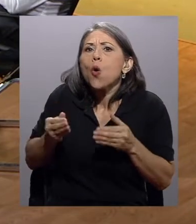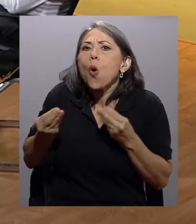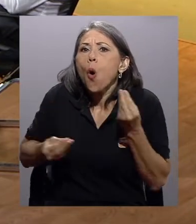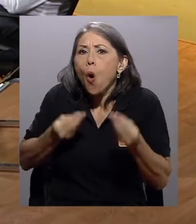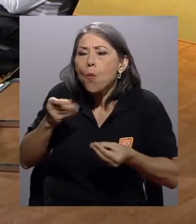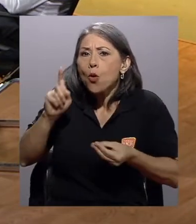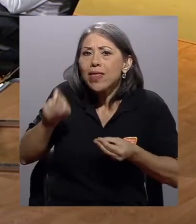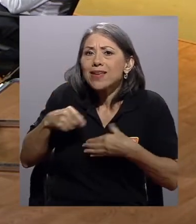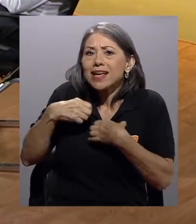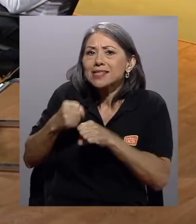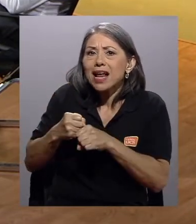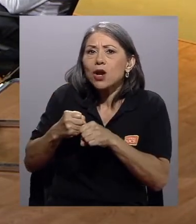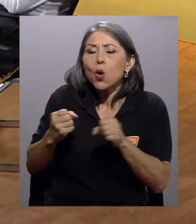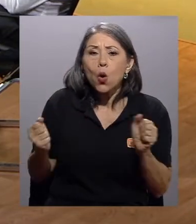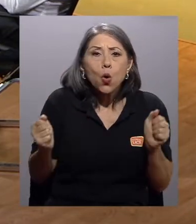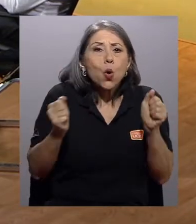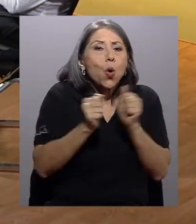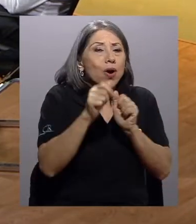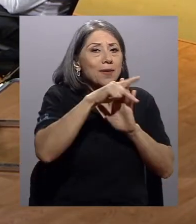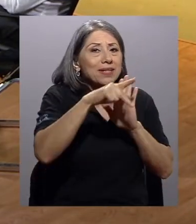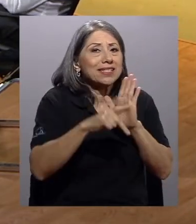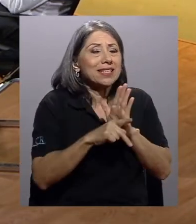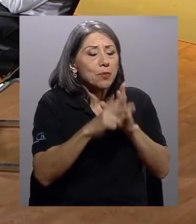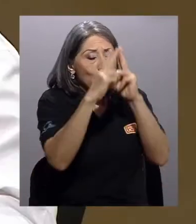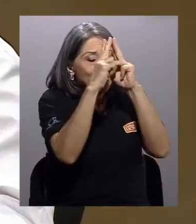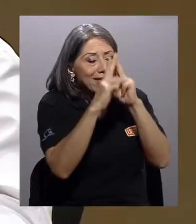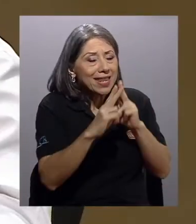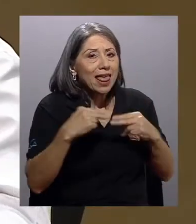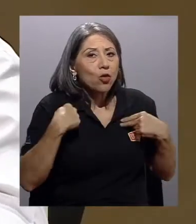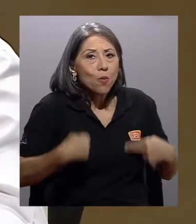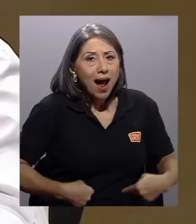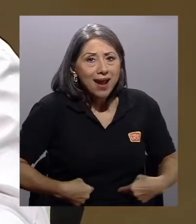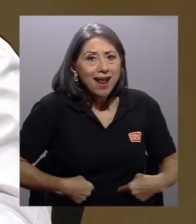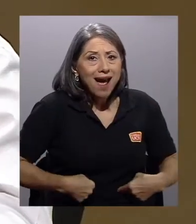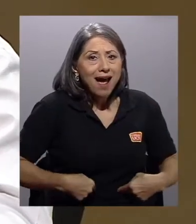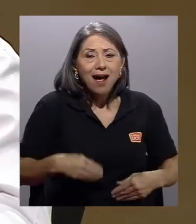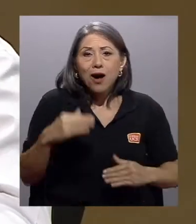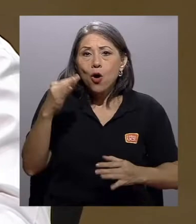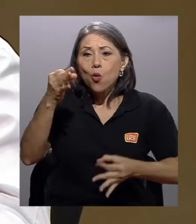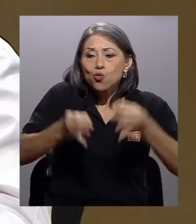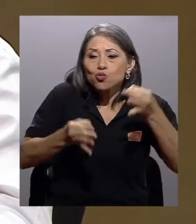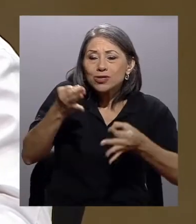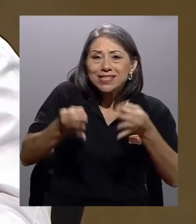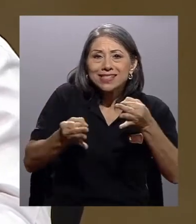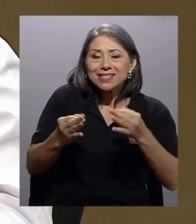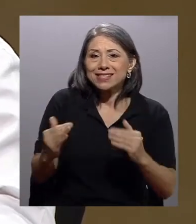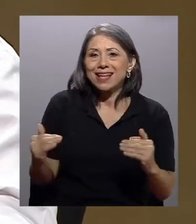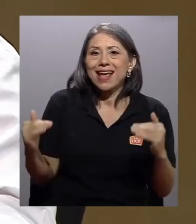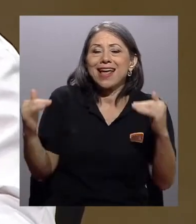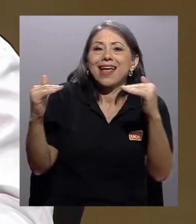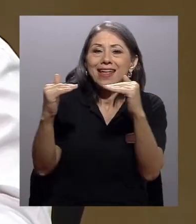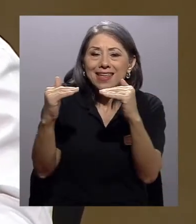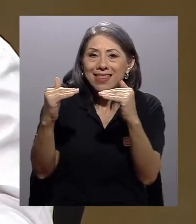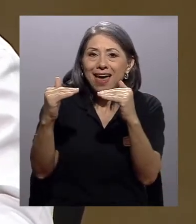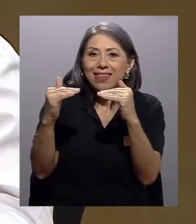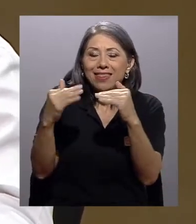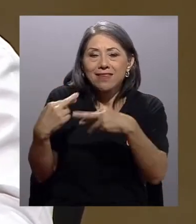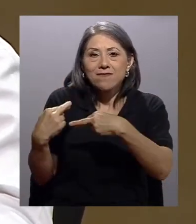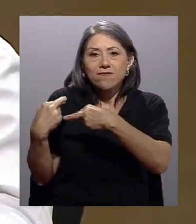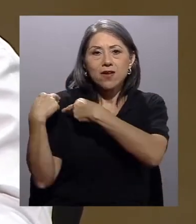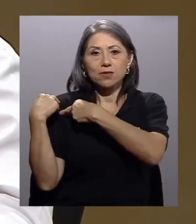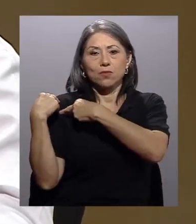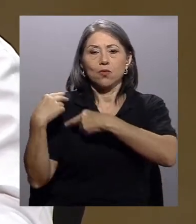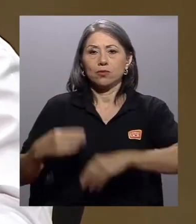principio de dignidad humana, dentro del principio rector de justicia, dentro del principio de equidad y dentro del principio